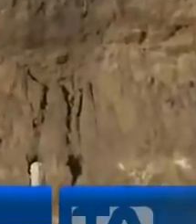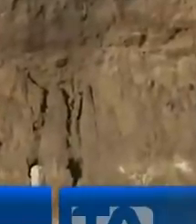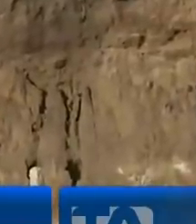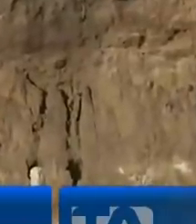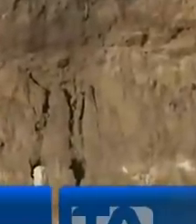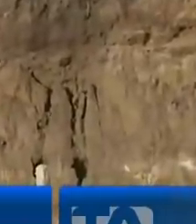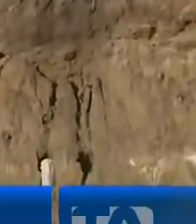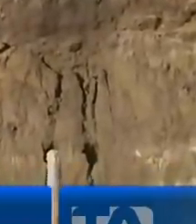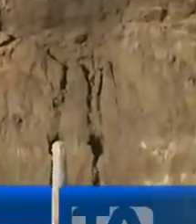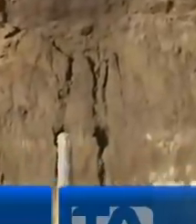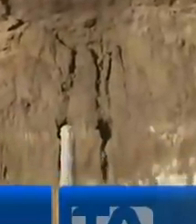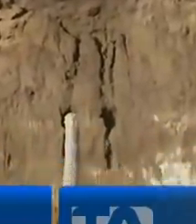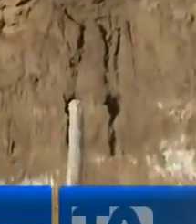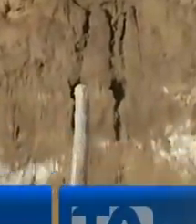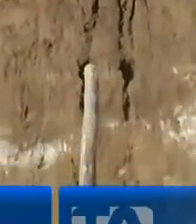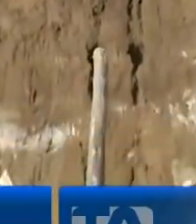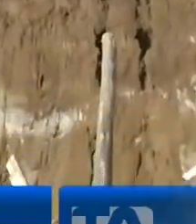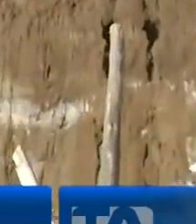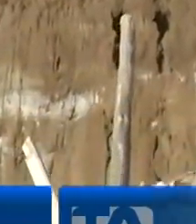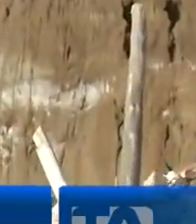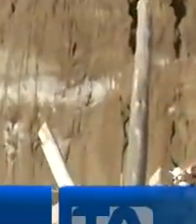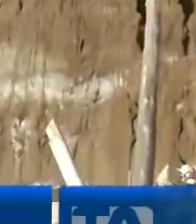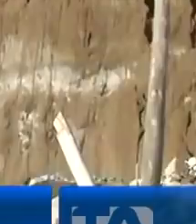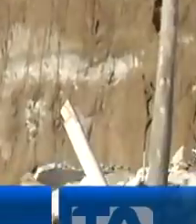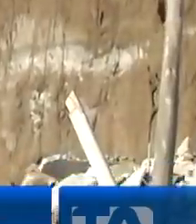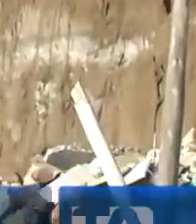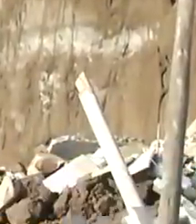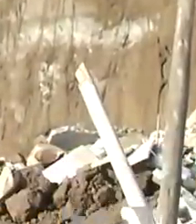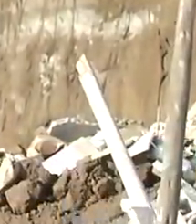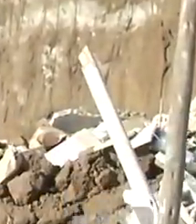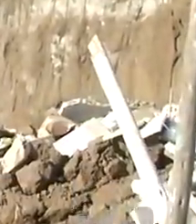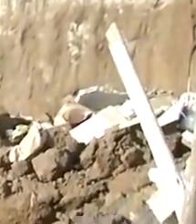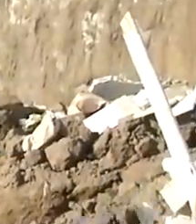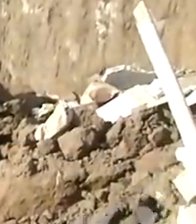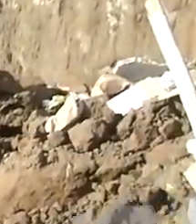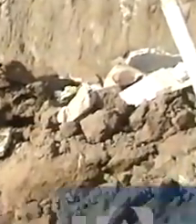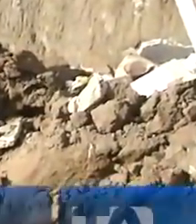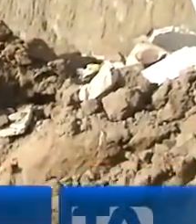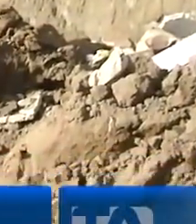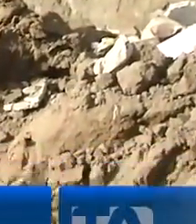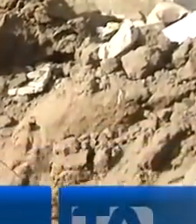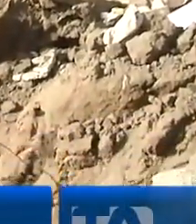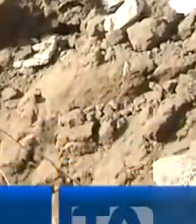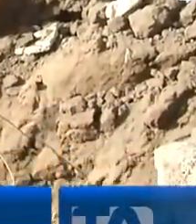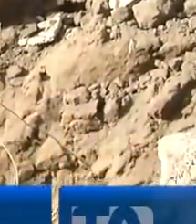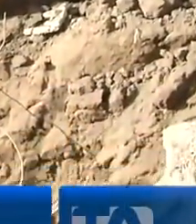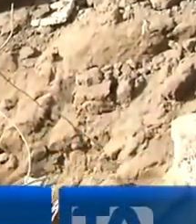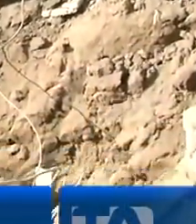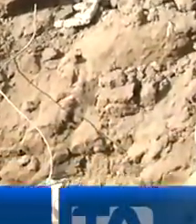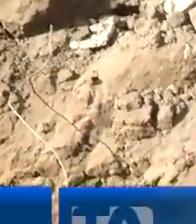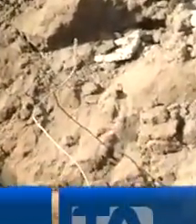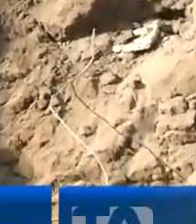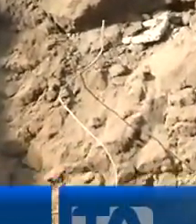fallecieron. Estaban trabajando en esta estructura, en esta edificación que colapsó el día de ayer aproximadamente a